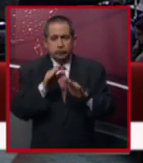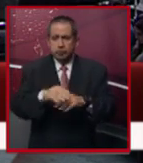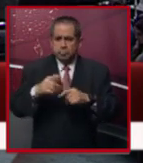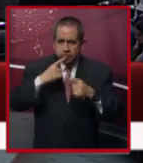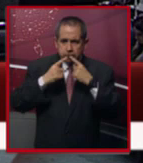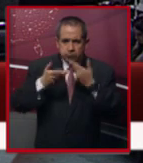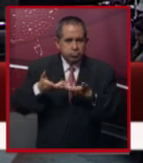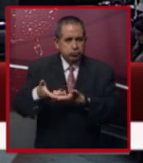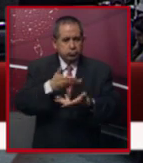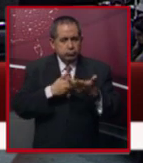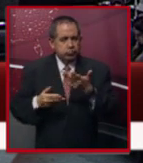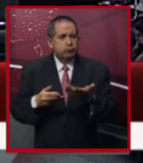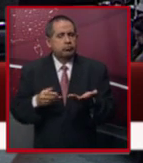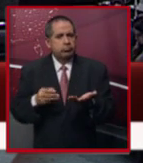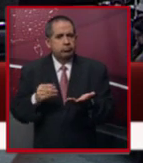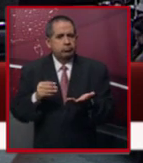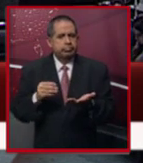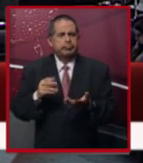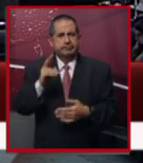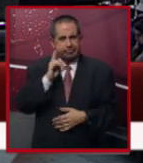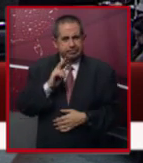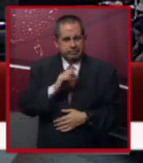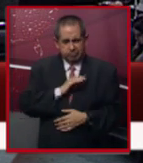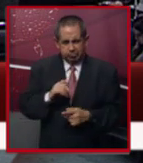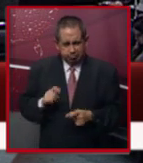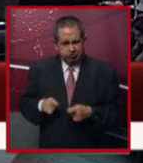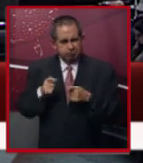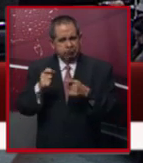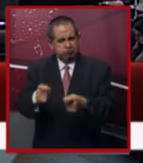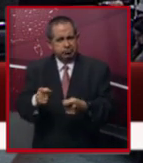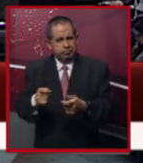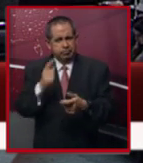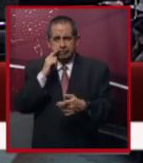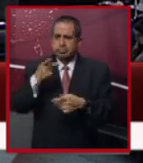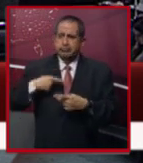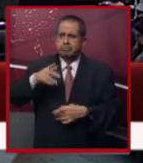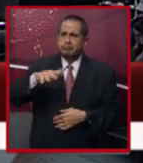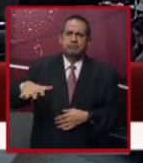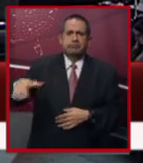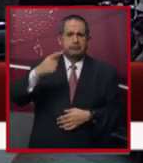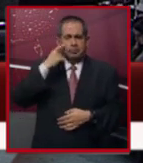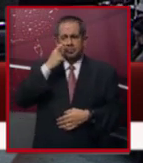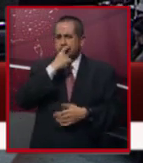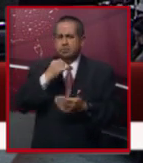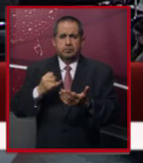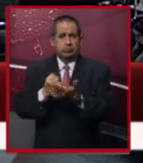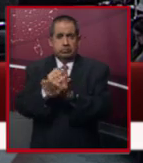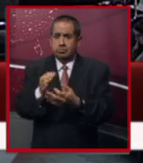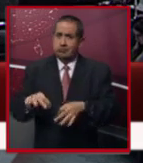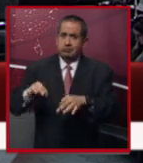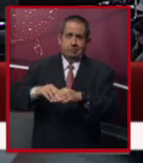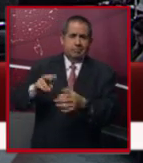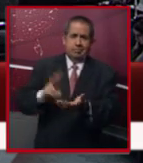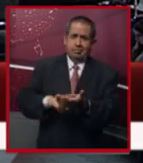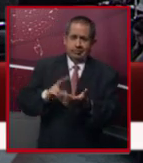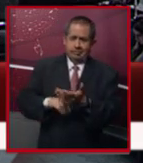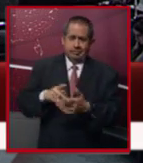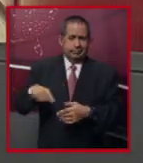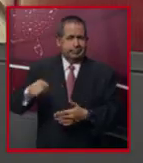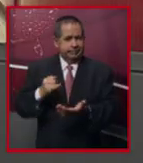consulta popular posibilite dar cauce al desarrollo en temas sustantivos de interés